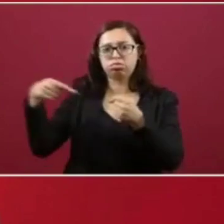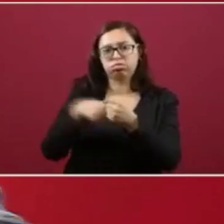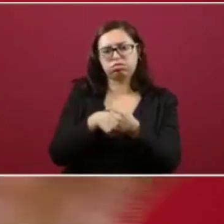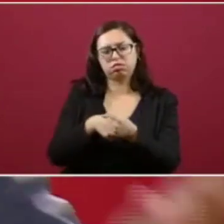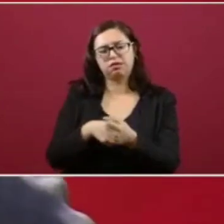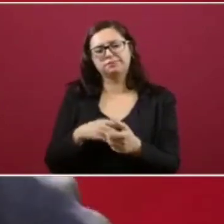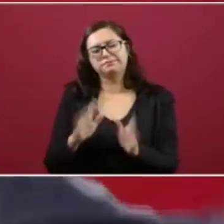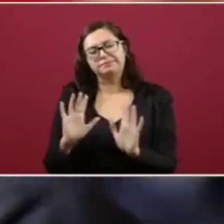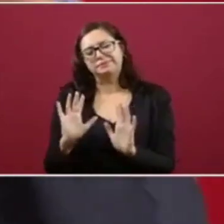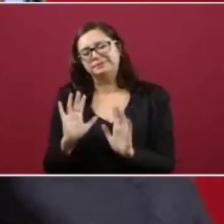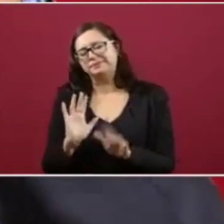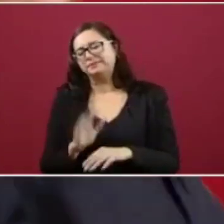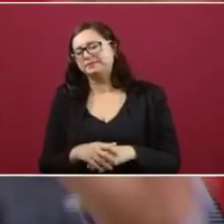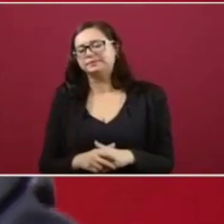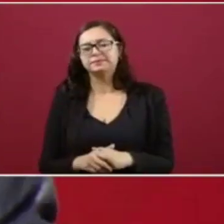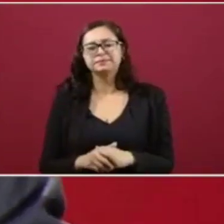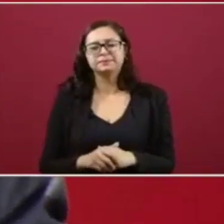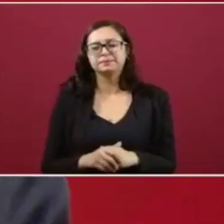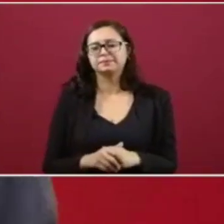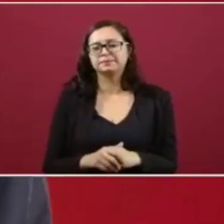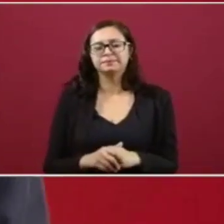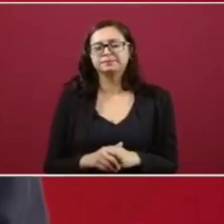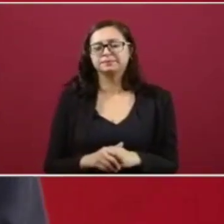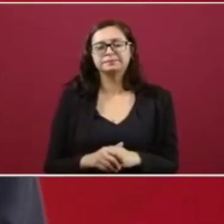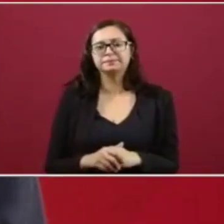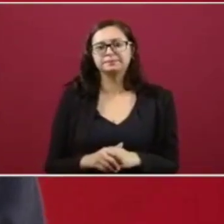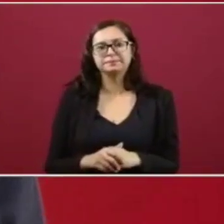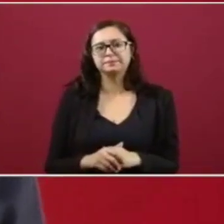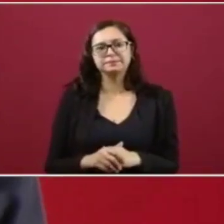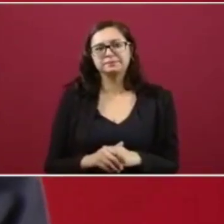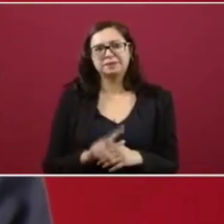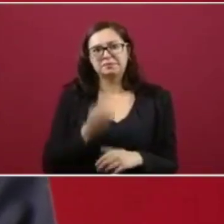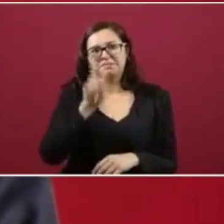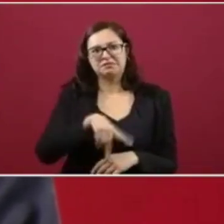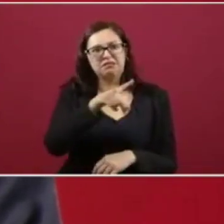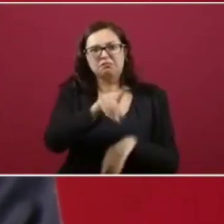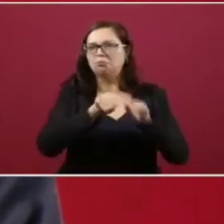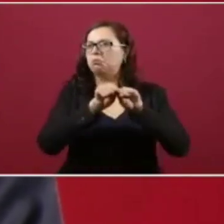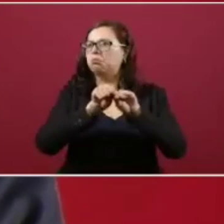Entonces, se me hizo un despropósito.